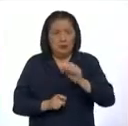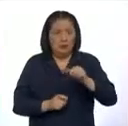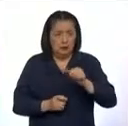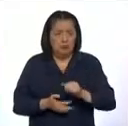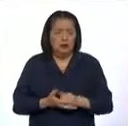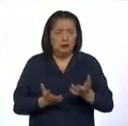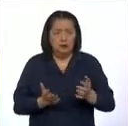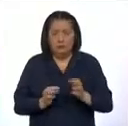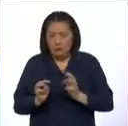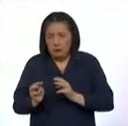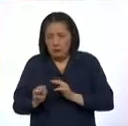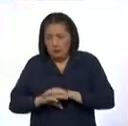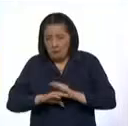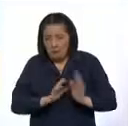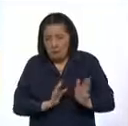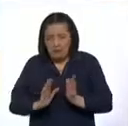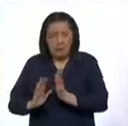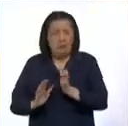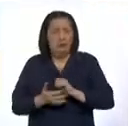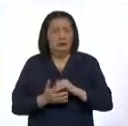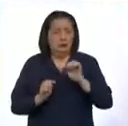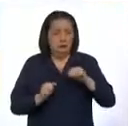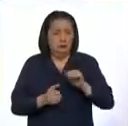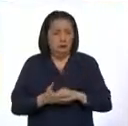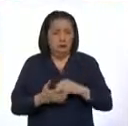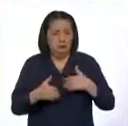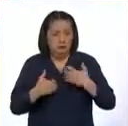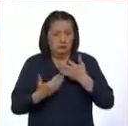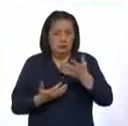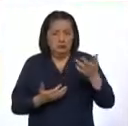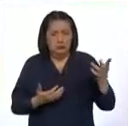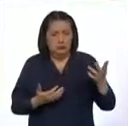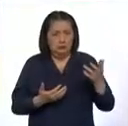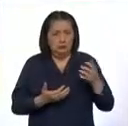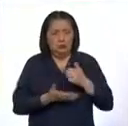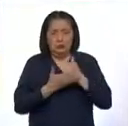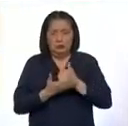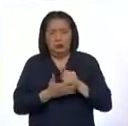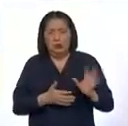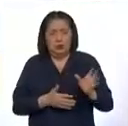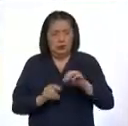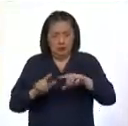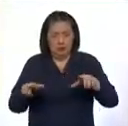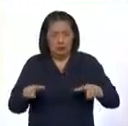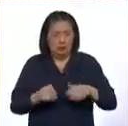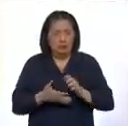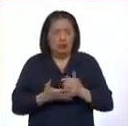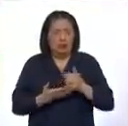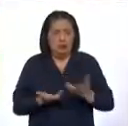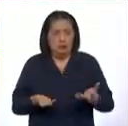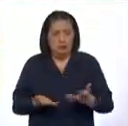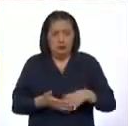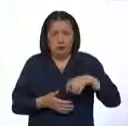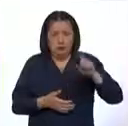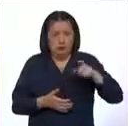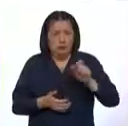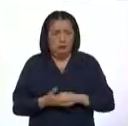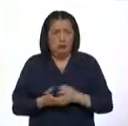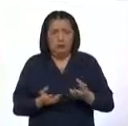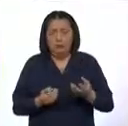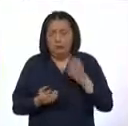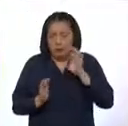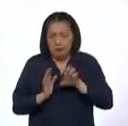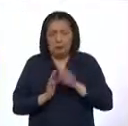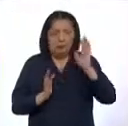un planeamiento estratégico para poder contribuir toda esta zona y poder utilizar los recursos más necesarios, como